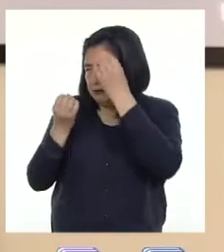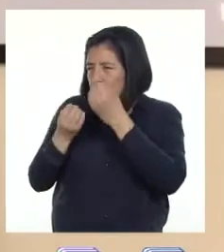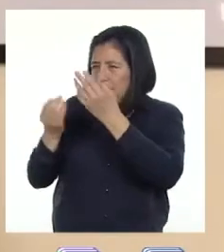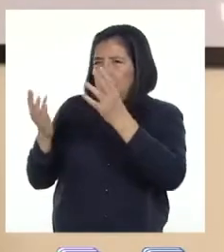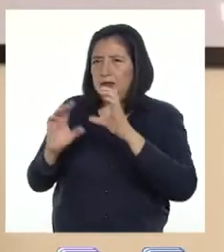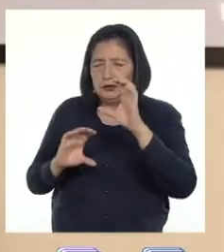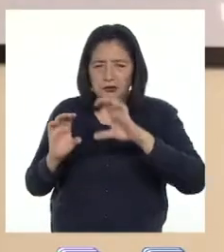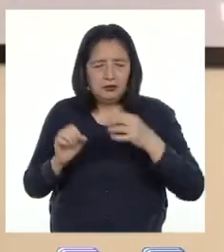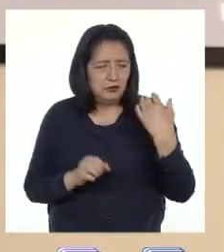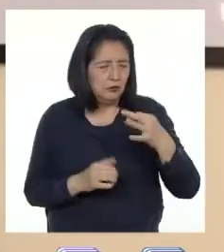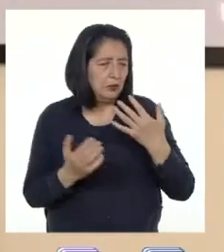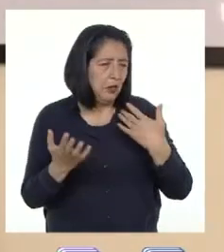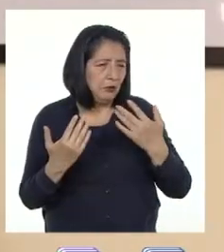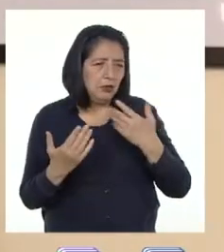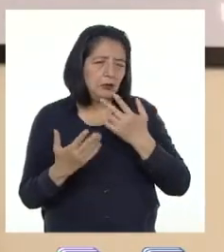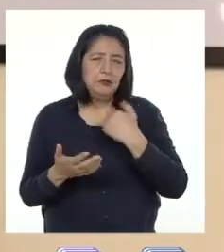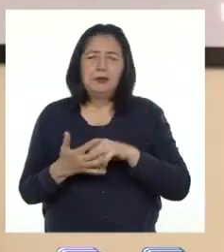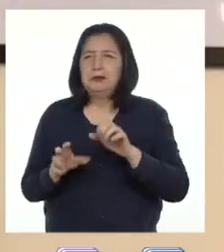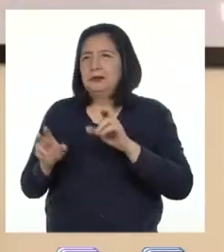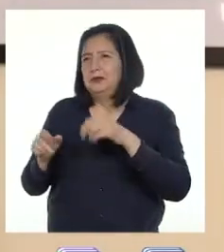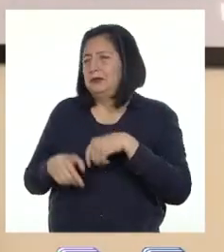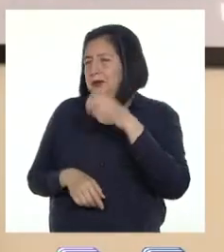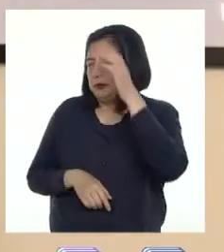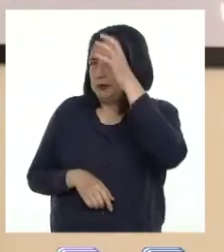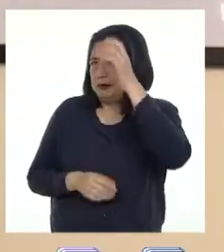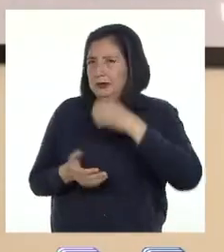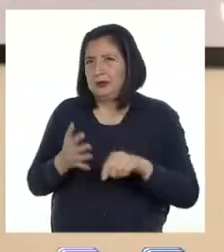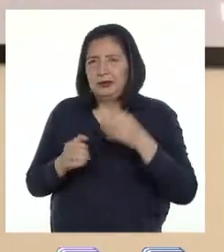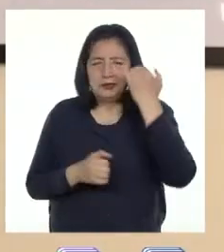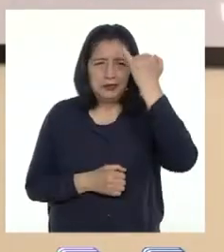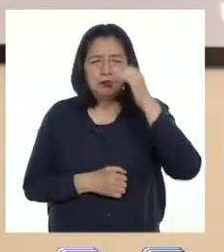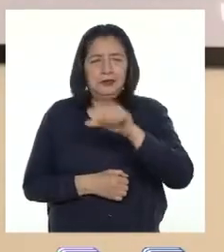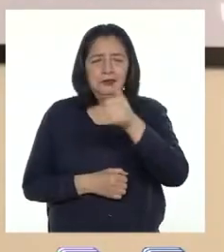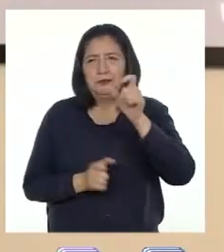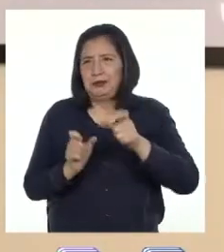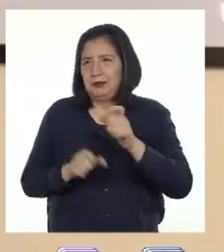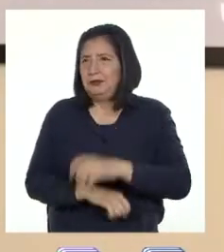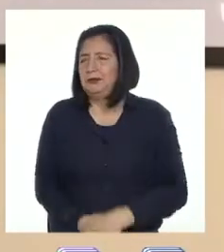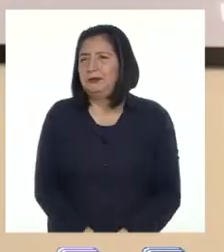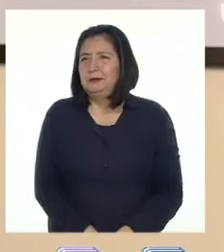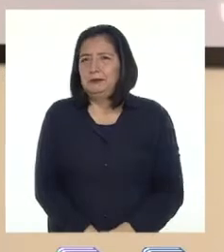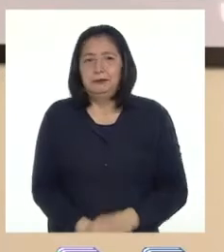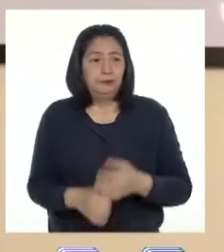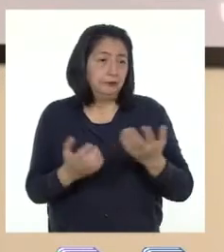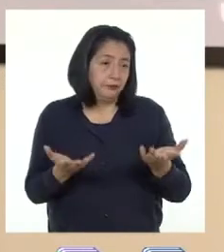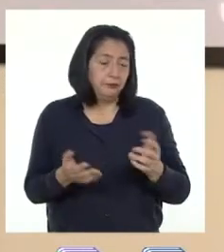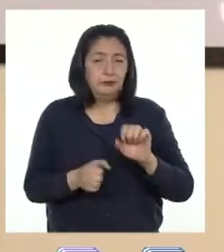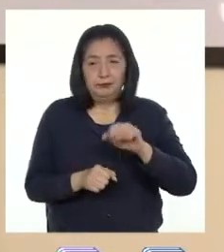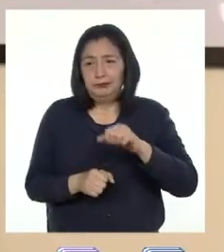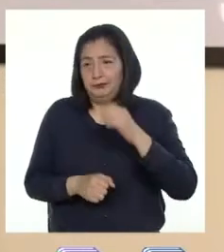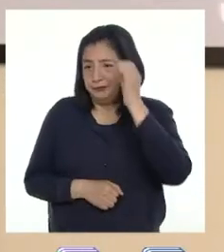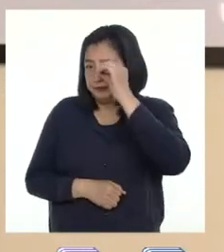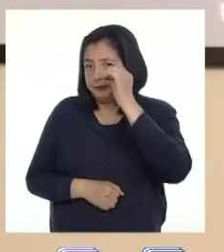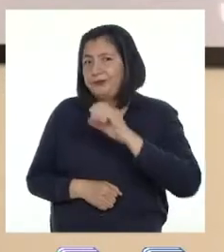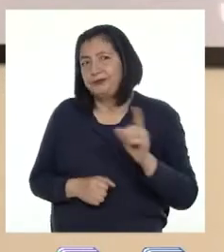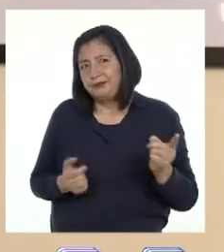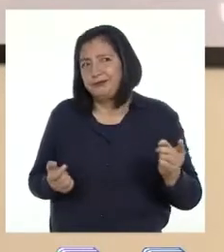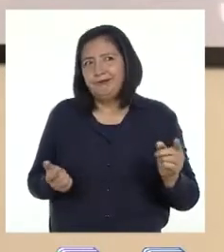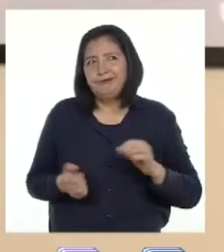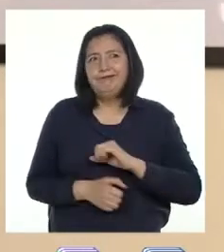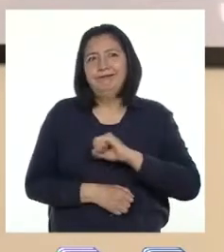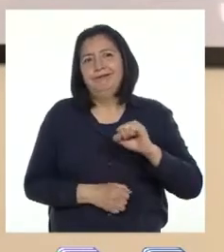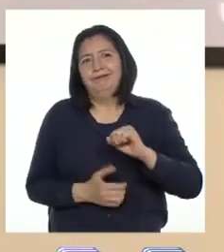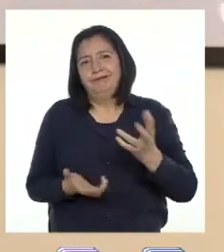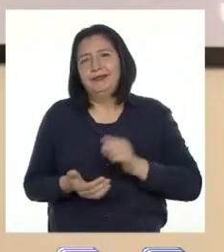Siempre estamos conversando sobre el conocimiento y sobre las ideas de otras personas. Y obviamente ha habido opiniones en contra,